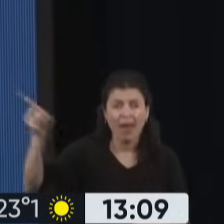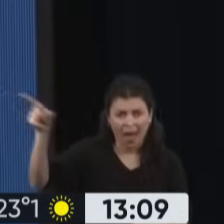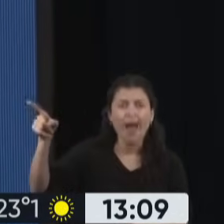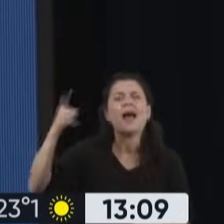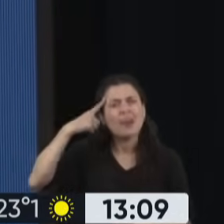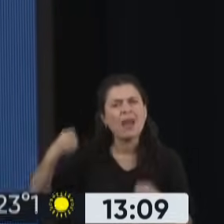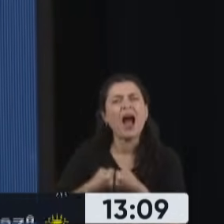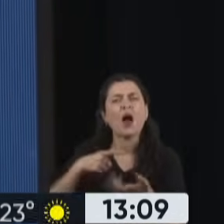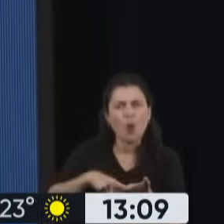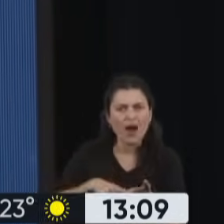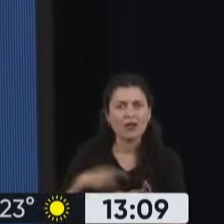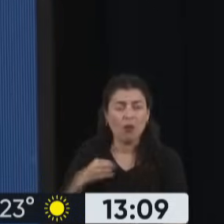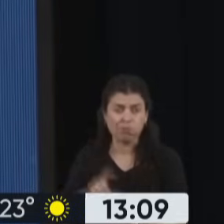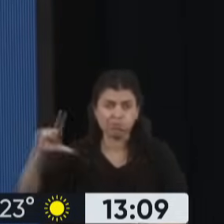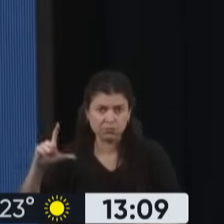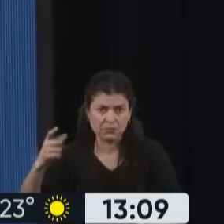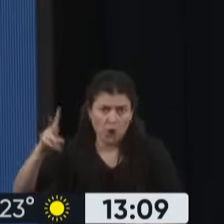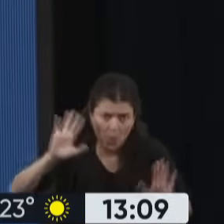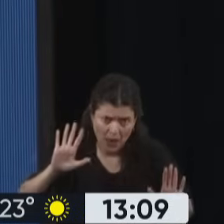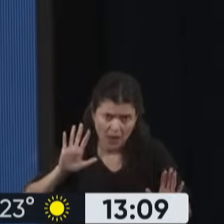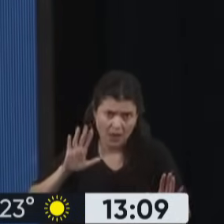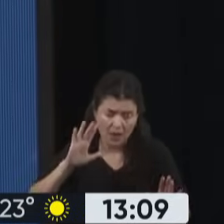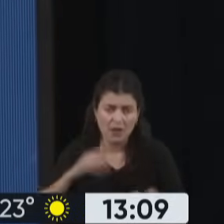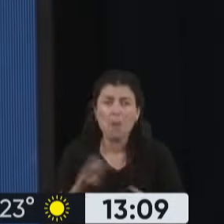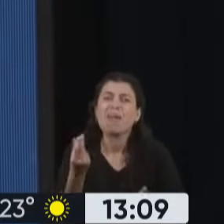digamos, es más todavía.